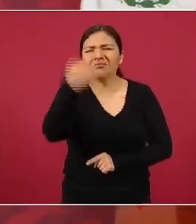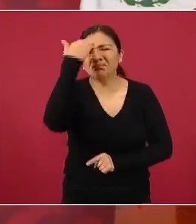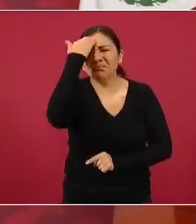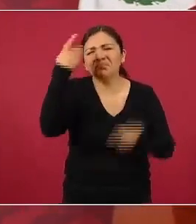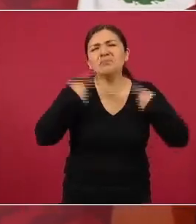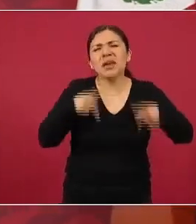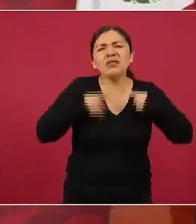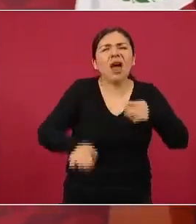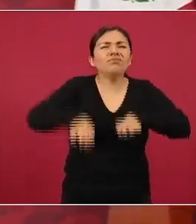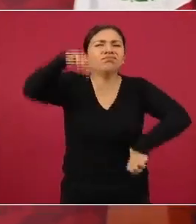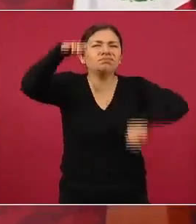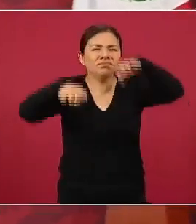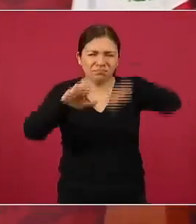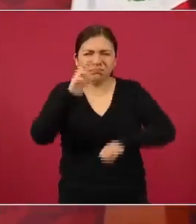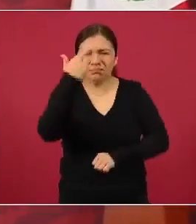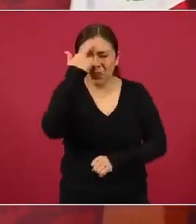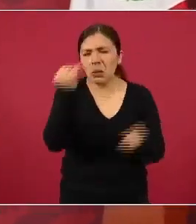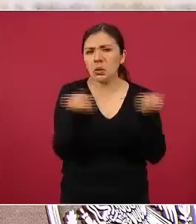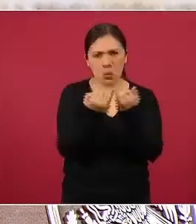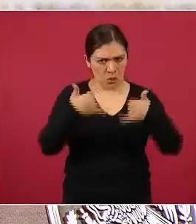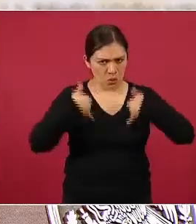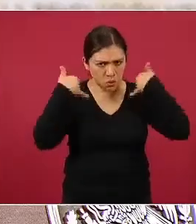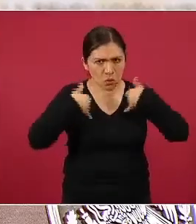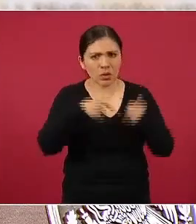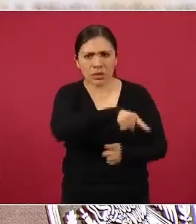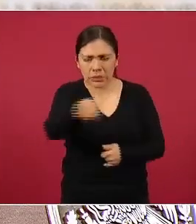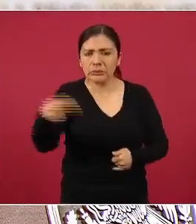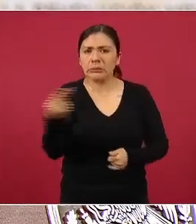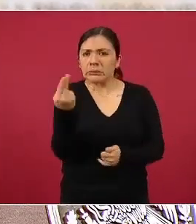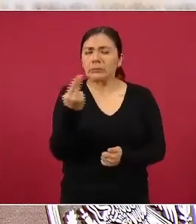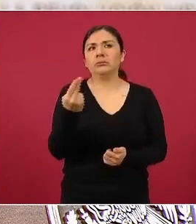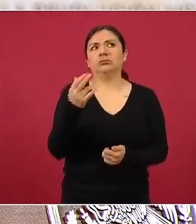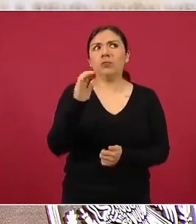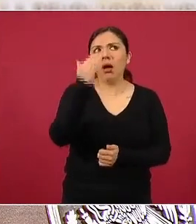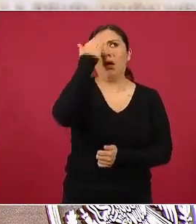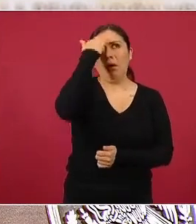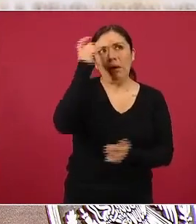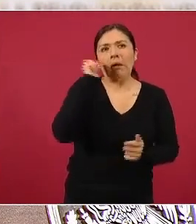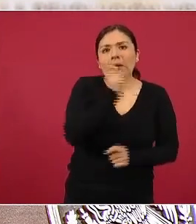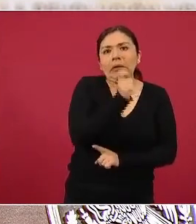también para los jóvenes que vayan conociendo